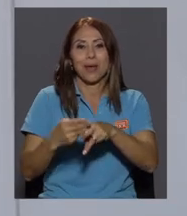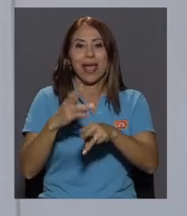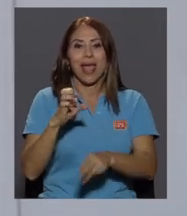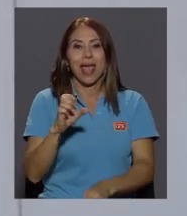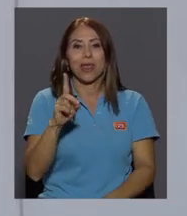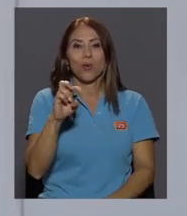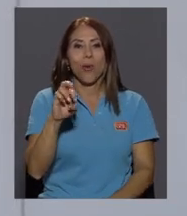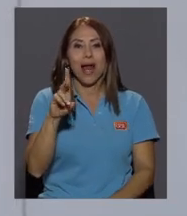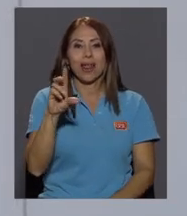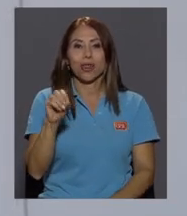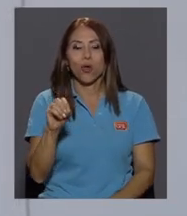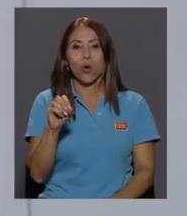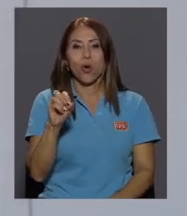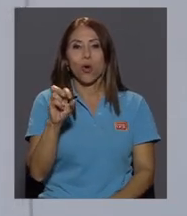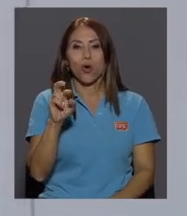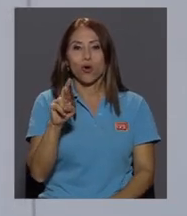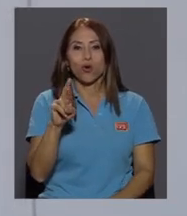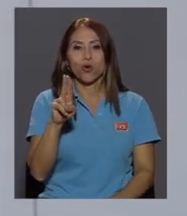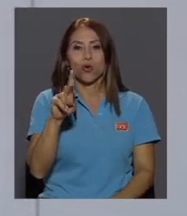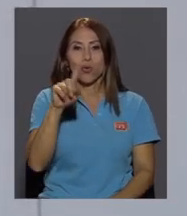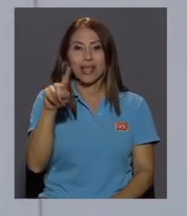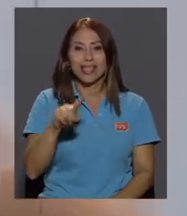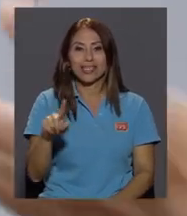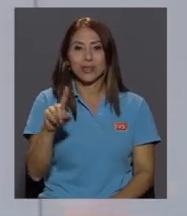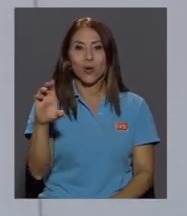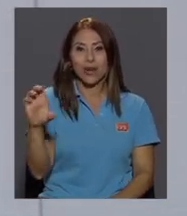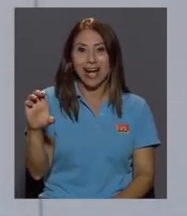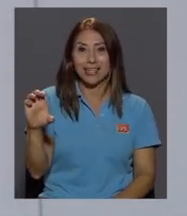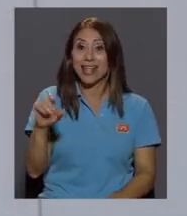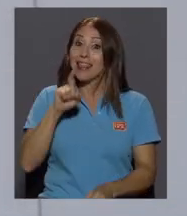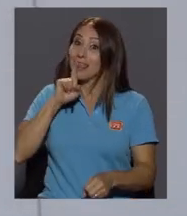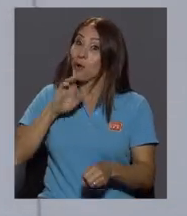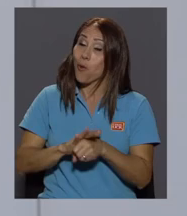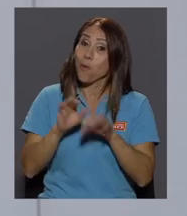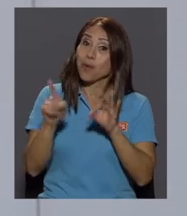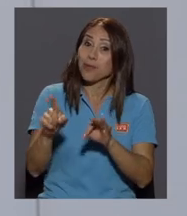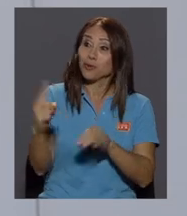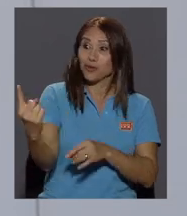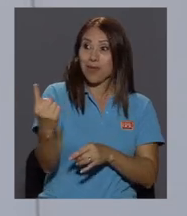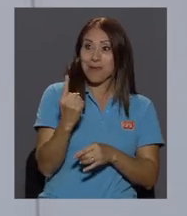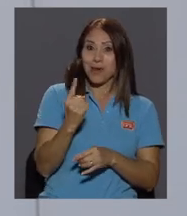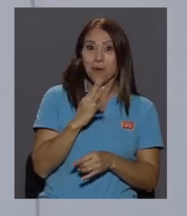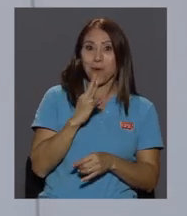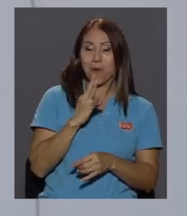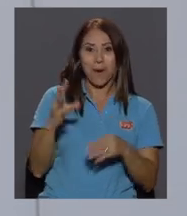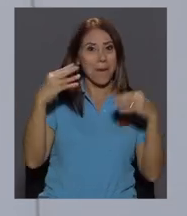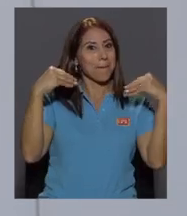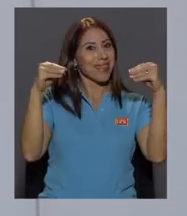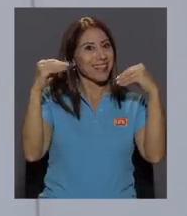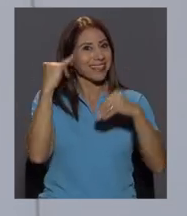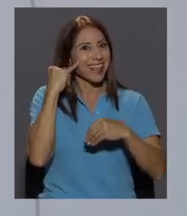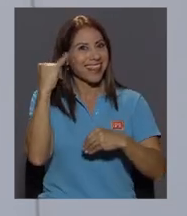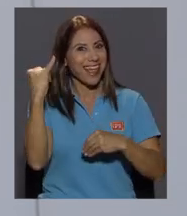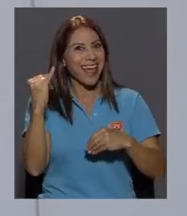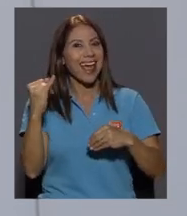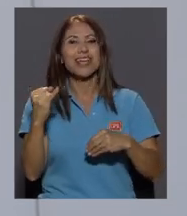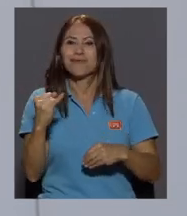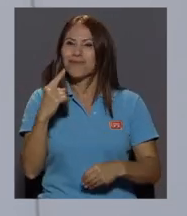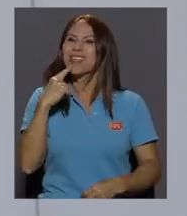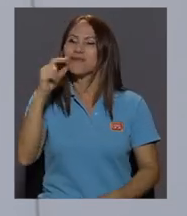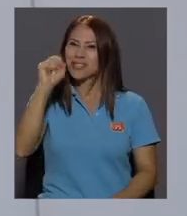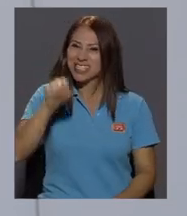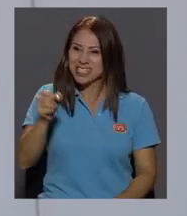ruiz correal es eduardo bienvenido desde la web te cumplimos si nos ven diste tu idea tu tema y efectivamente dijimos si